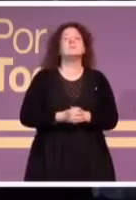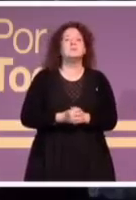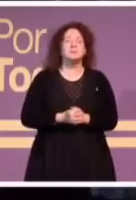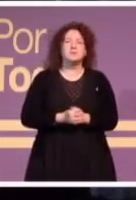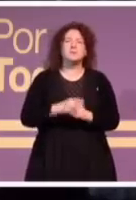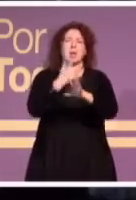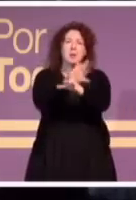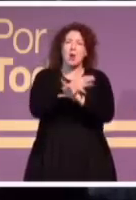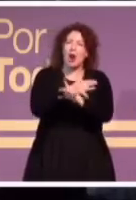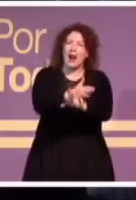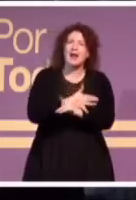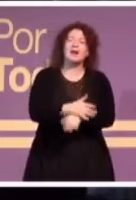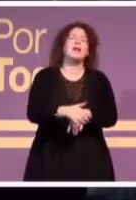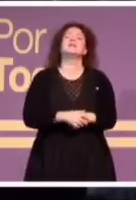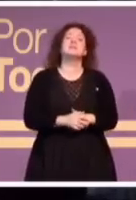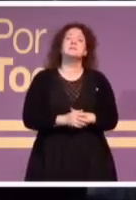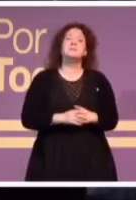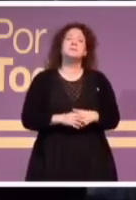violarlas.